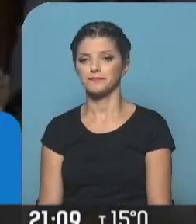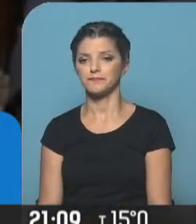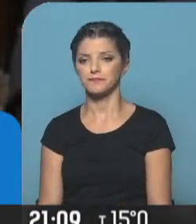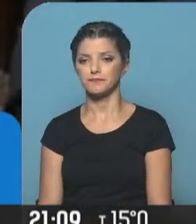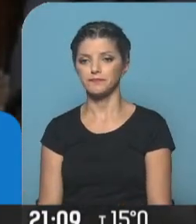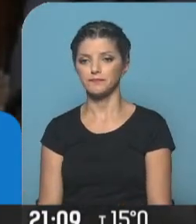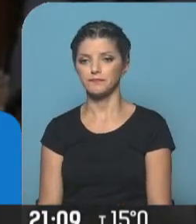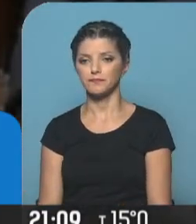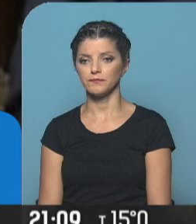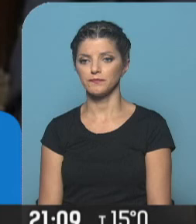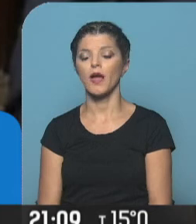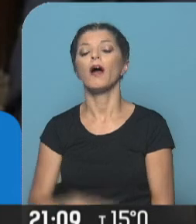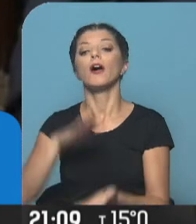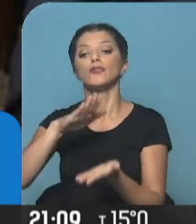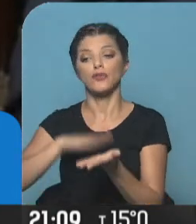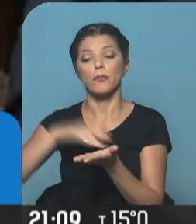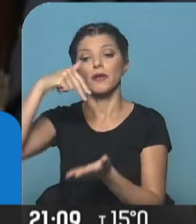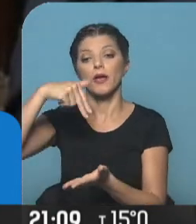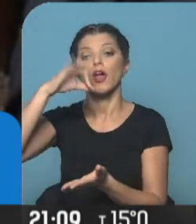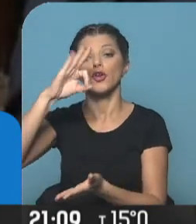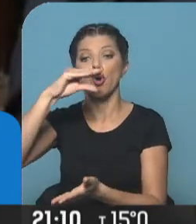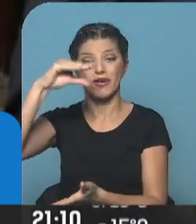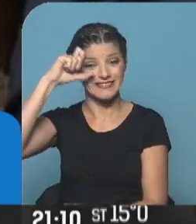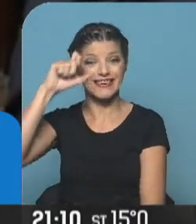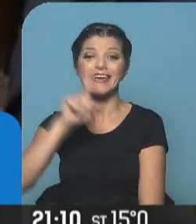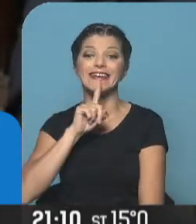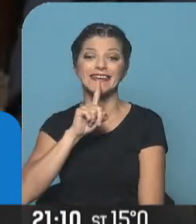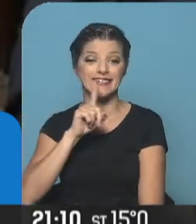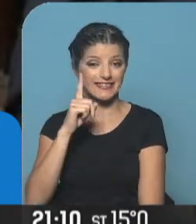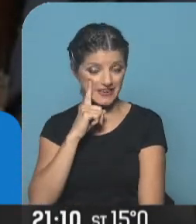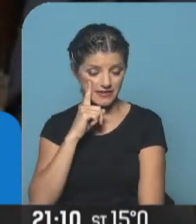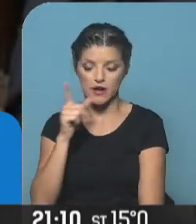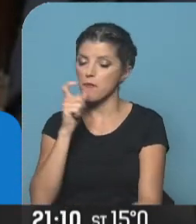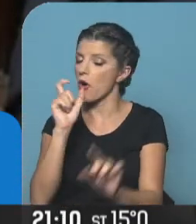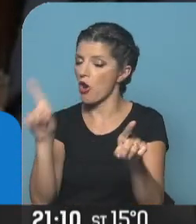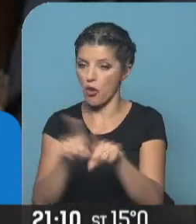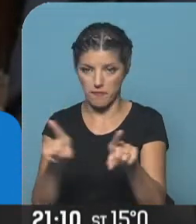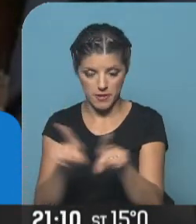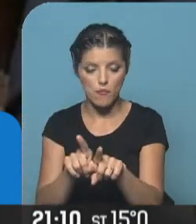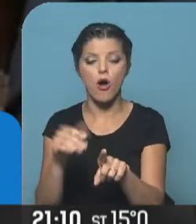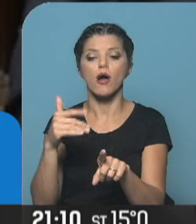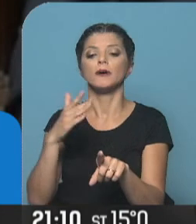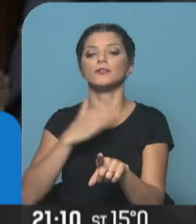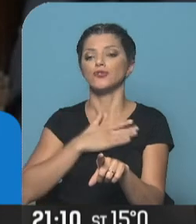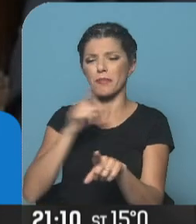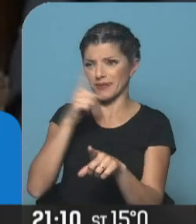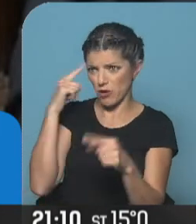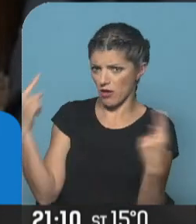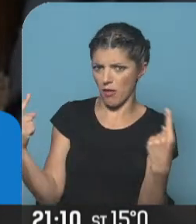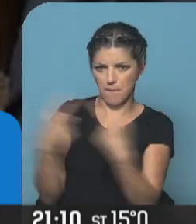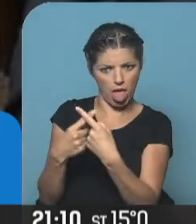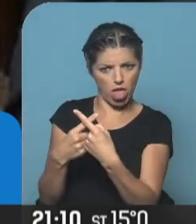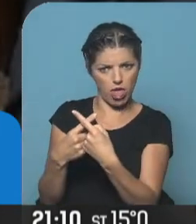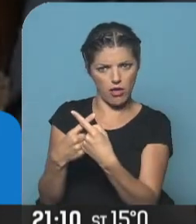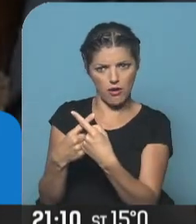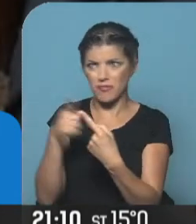a la cuestión de Nocetti en particular, también reiteramos la misma respuesta y no creemos que hubo una contradicción porque hay una foto